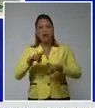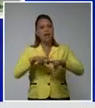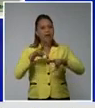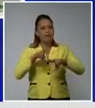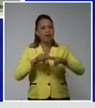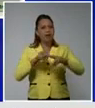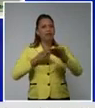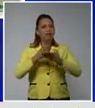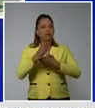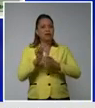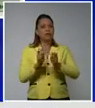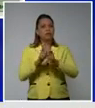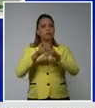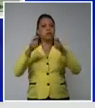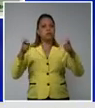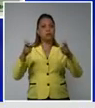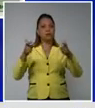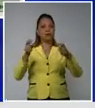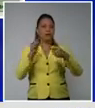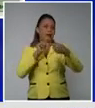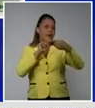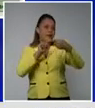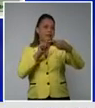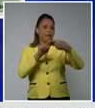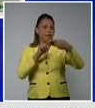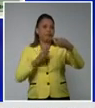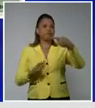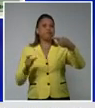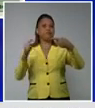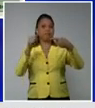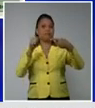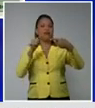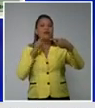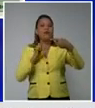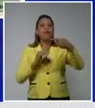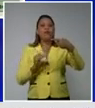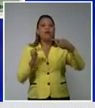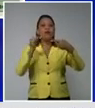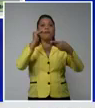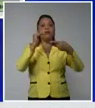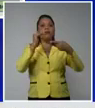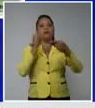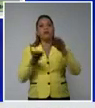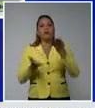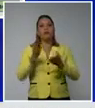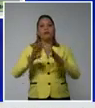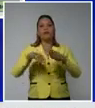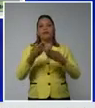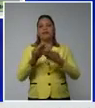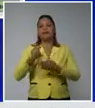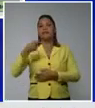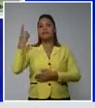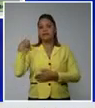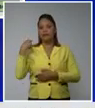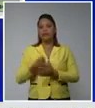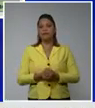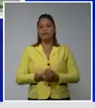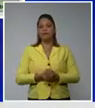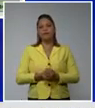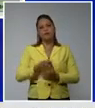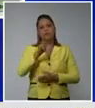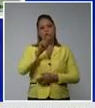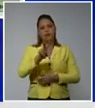la tasa más elevada y con un incremento con respecto al día de ayer a